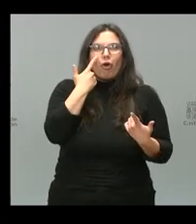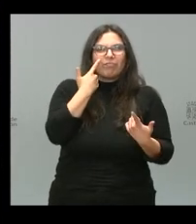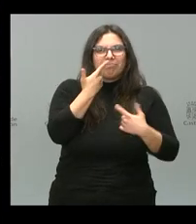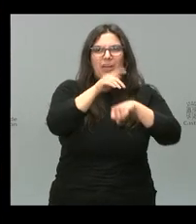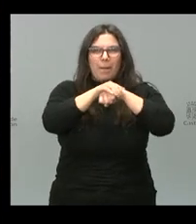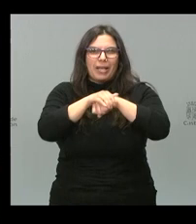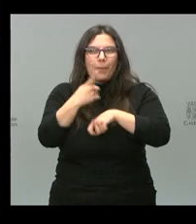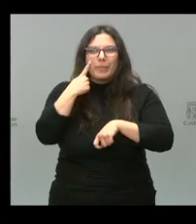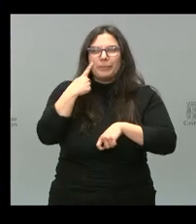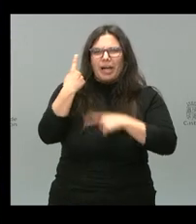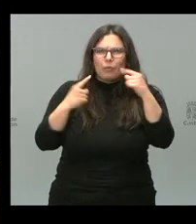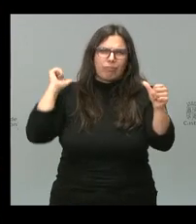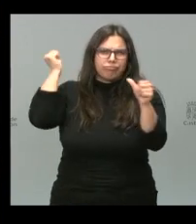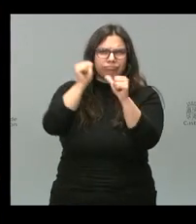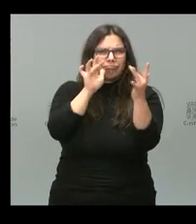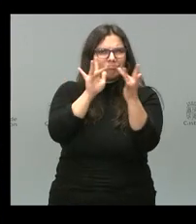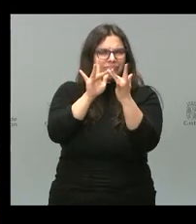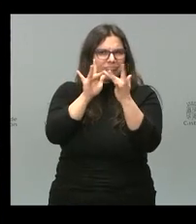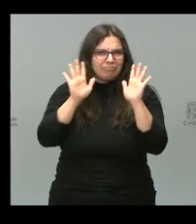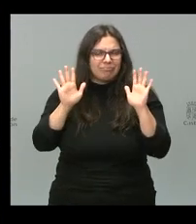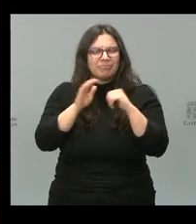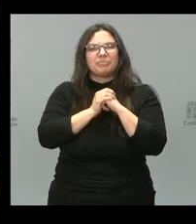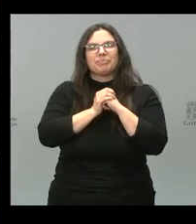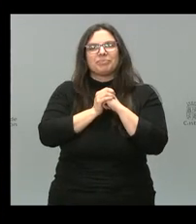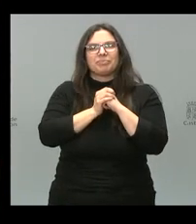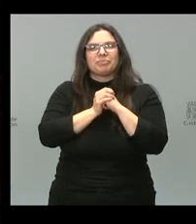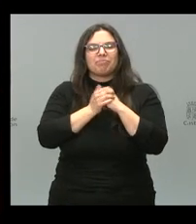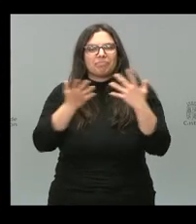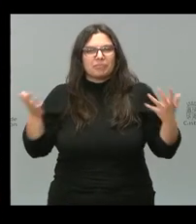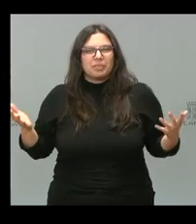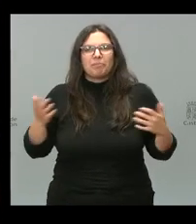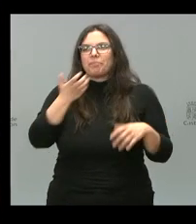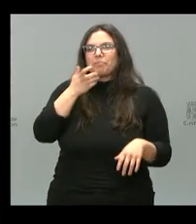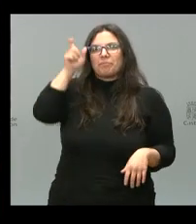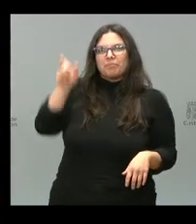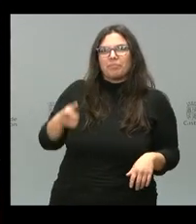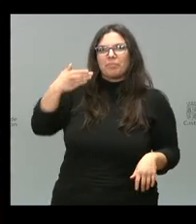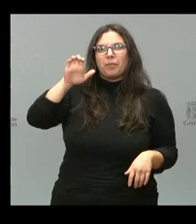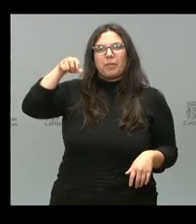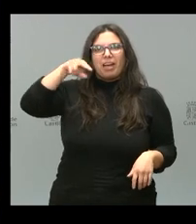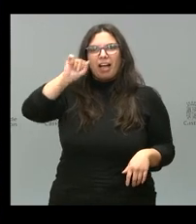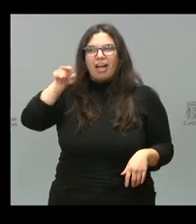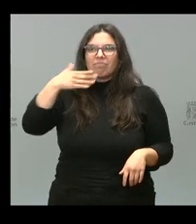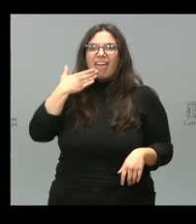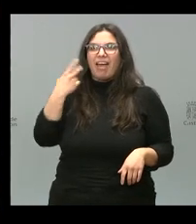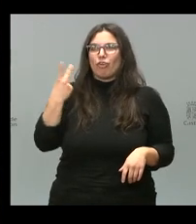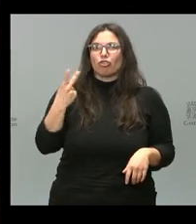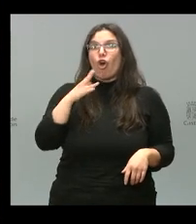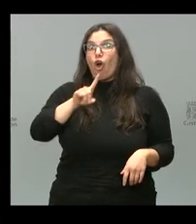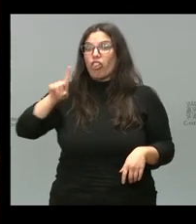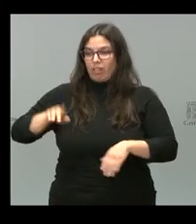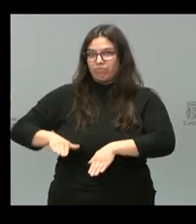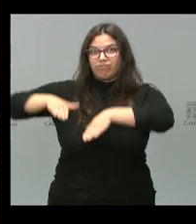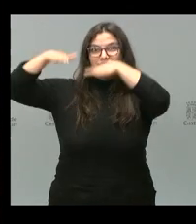algunas desde hace tiempo bueno por ejemplo Benja Pues nos conocemos desde los 11 años o sea que